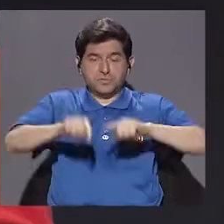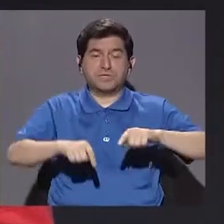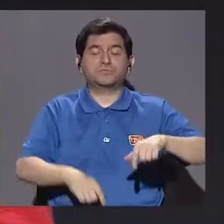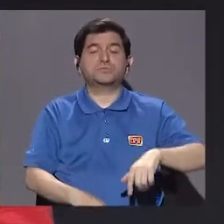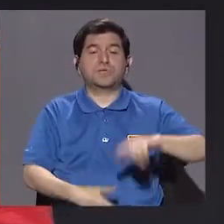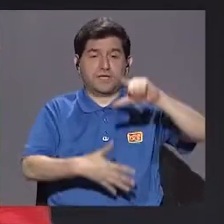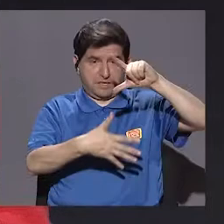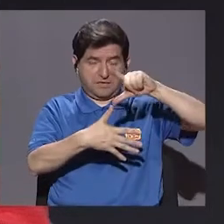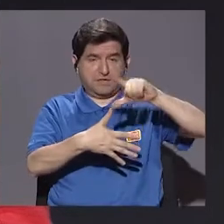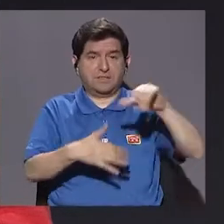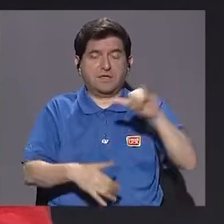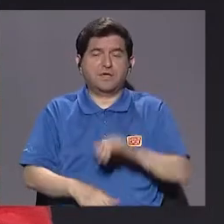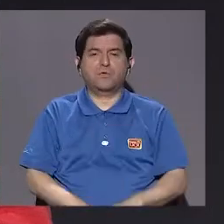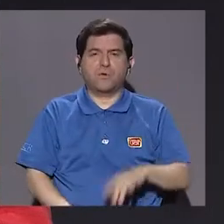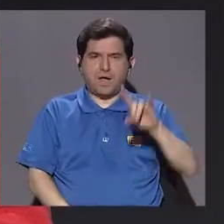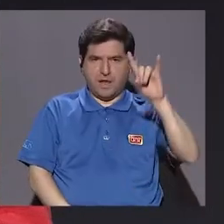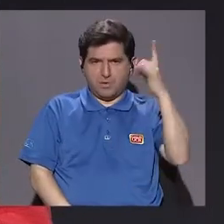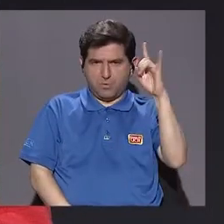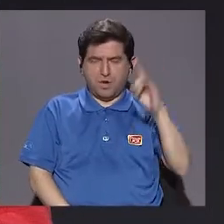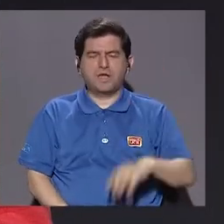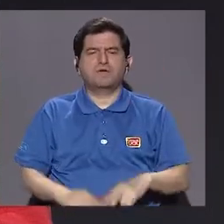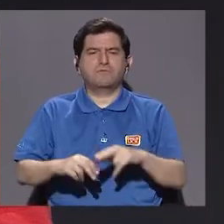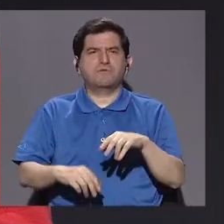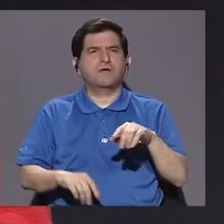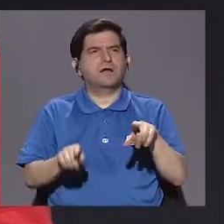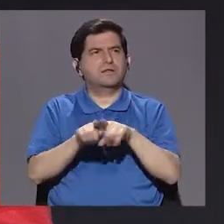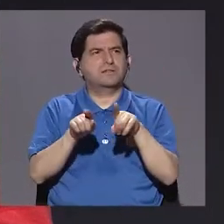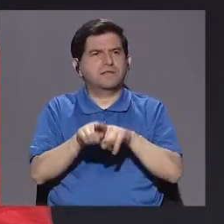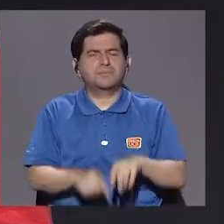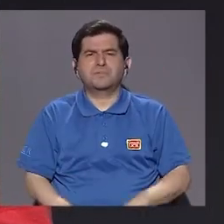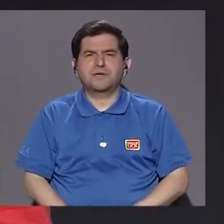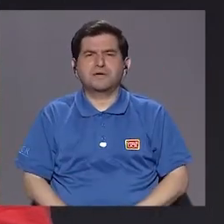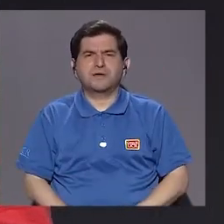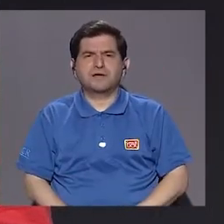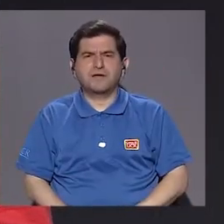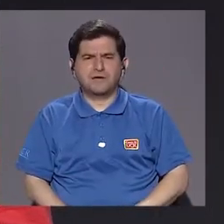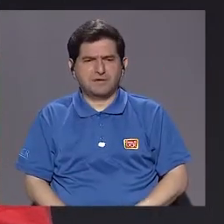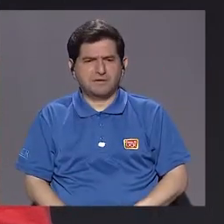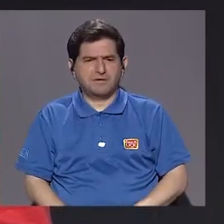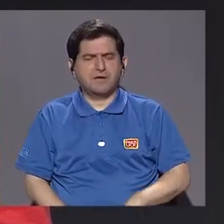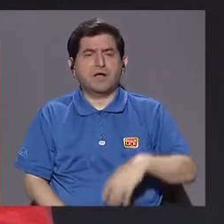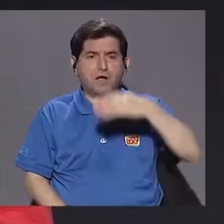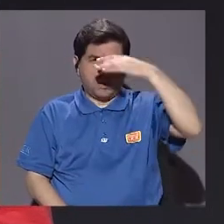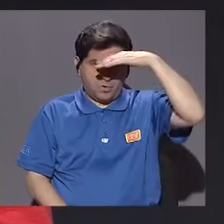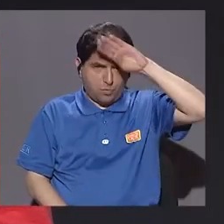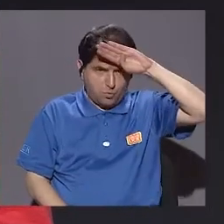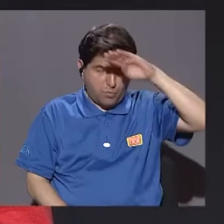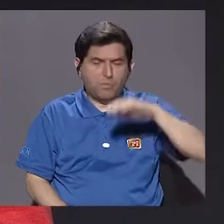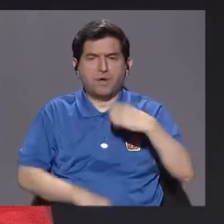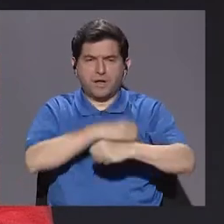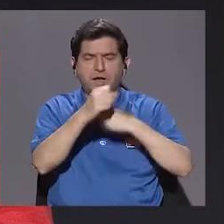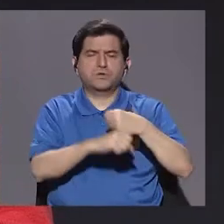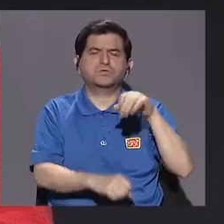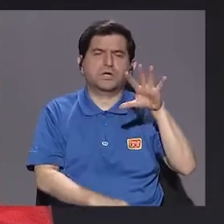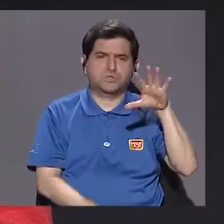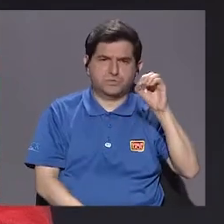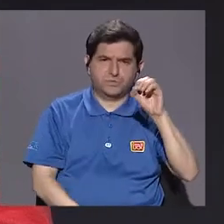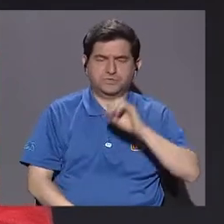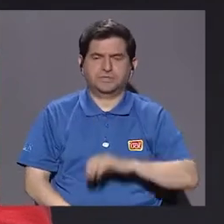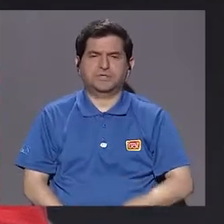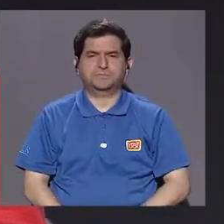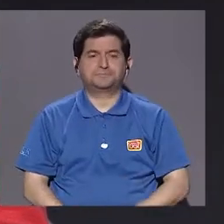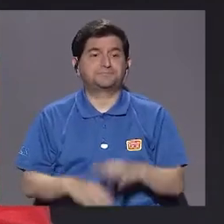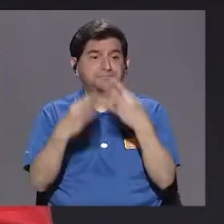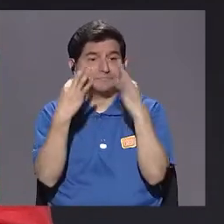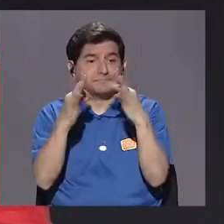latina en bolivia en nicaragua en el sur si en bolivia en cuba en la década del 50 se